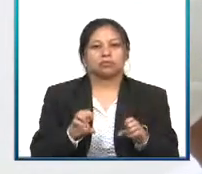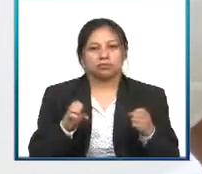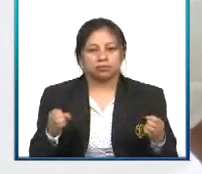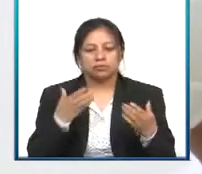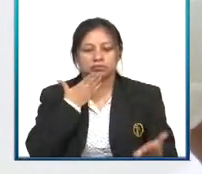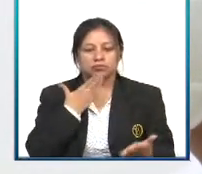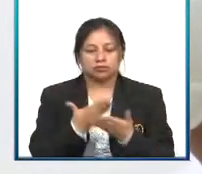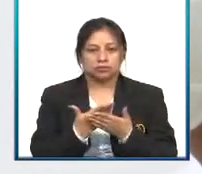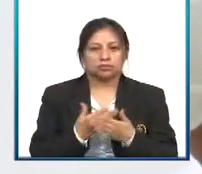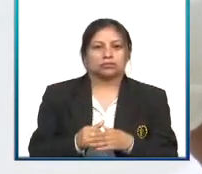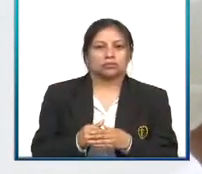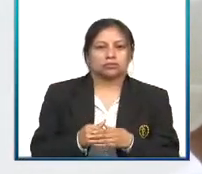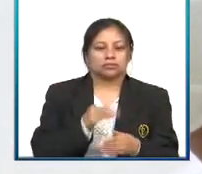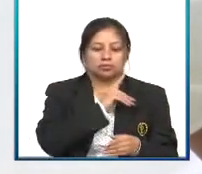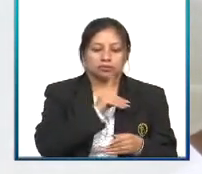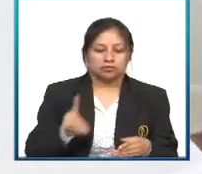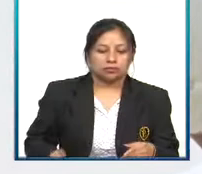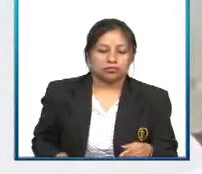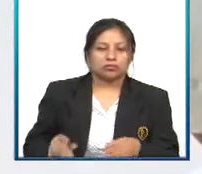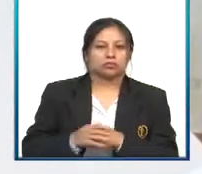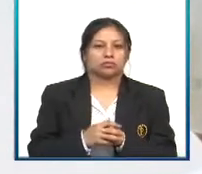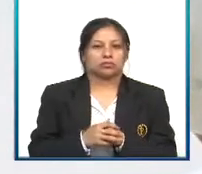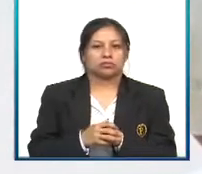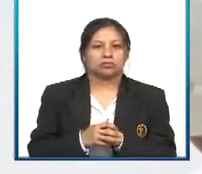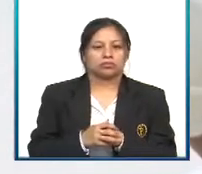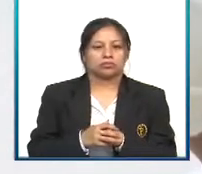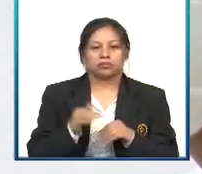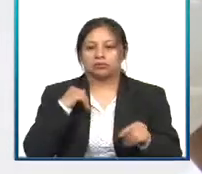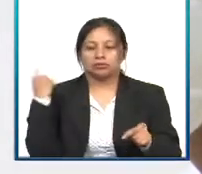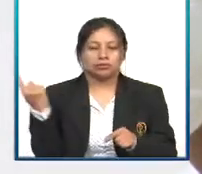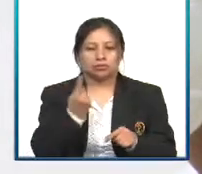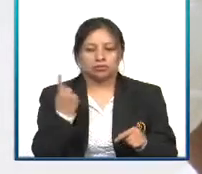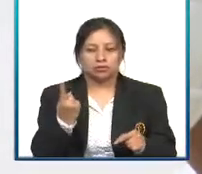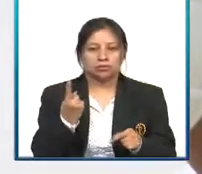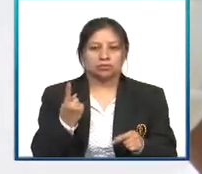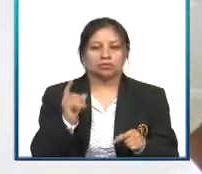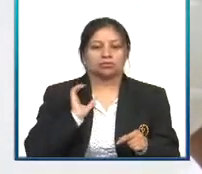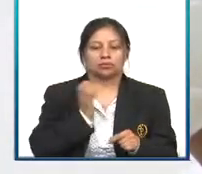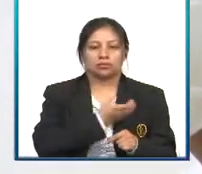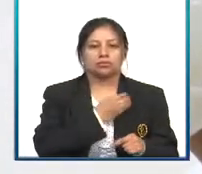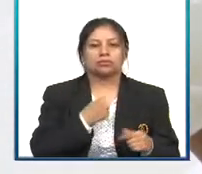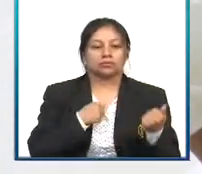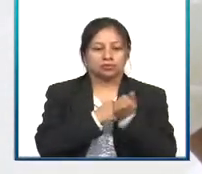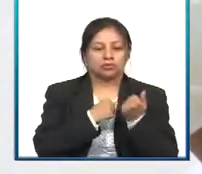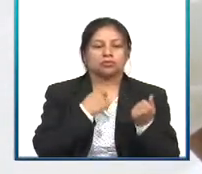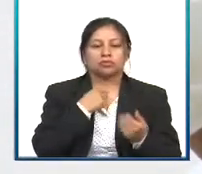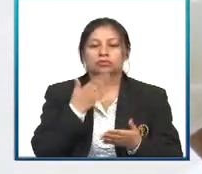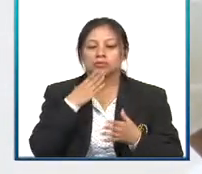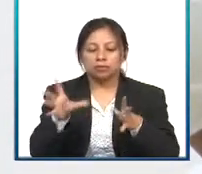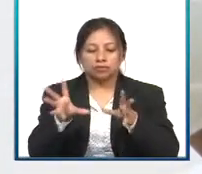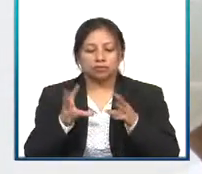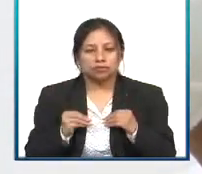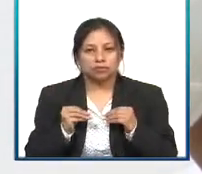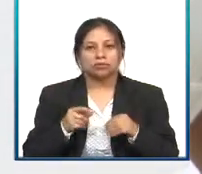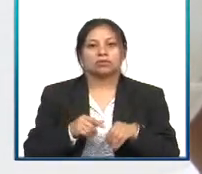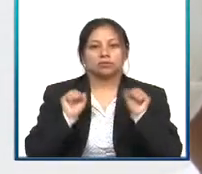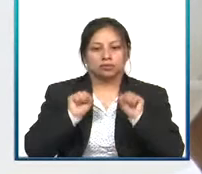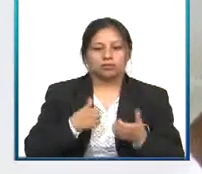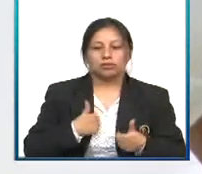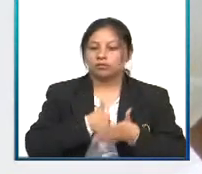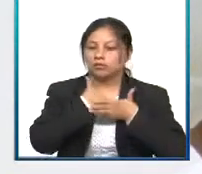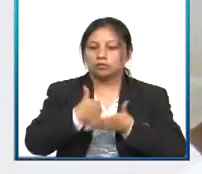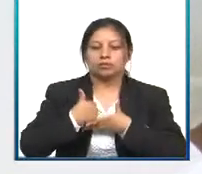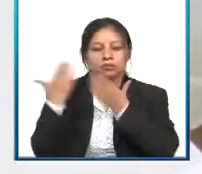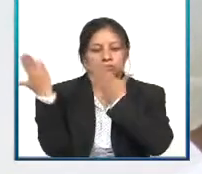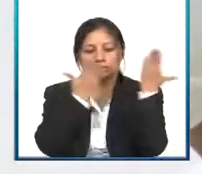estamos muy agradecidos con los diputados y con el pleno en general por haber aprobado, porque eso nos va a ayudar bastante a